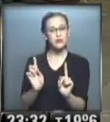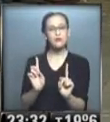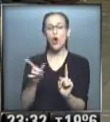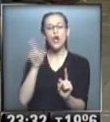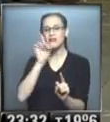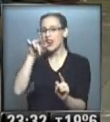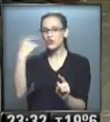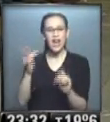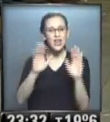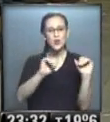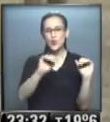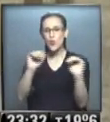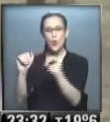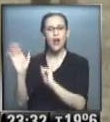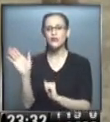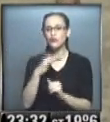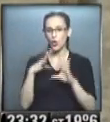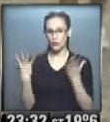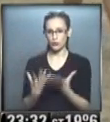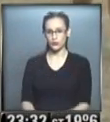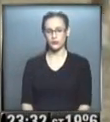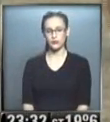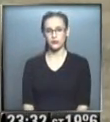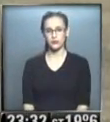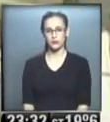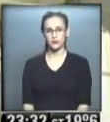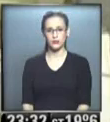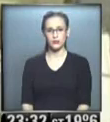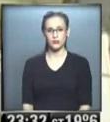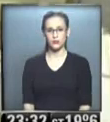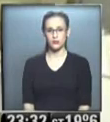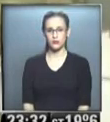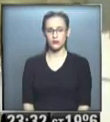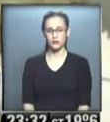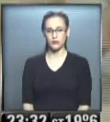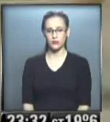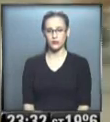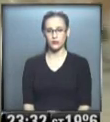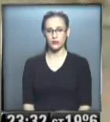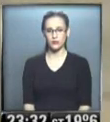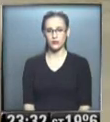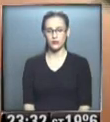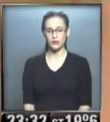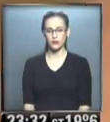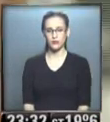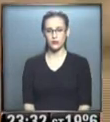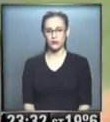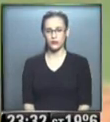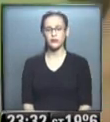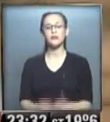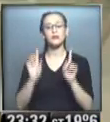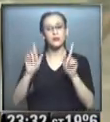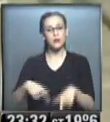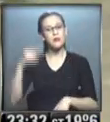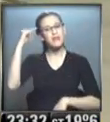internacional que creo que es indispensable. Pero también creo que lo que todavía queda de ese